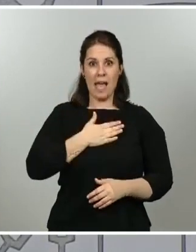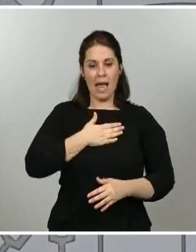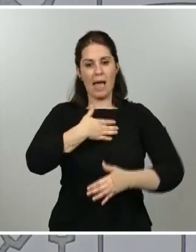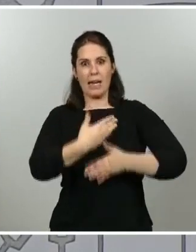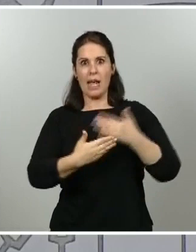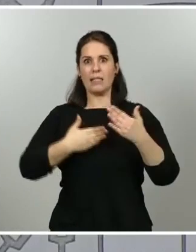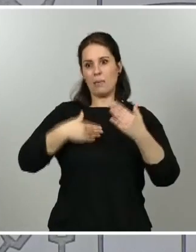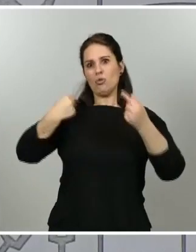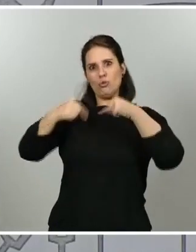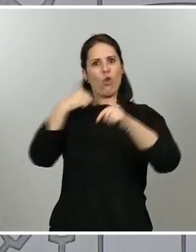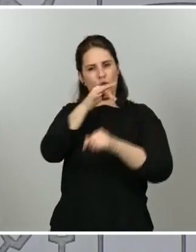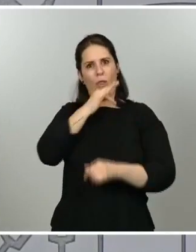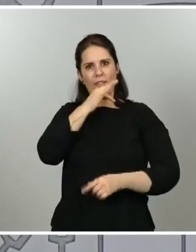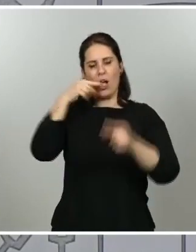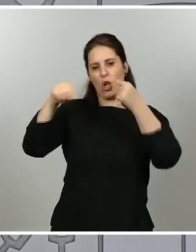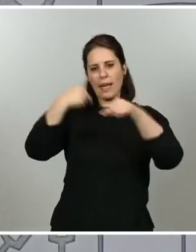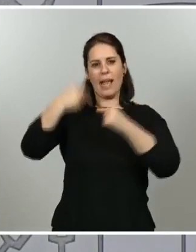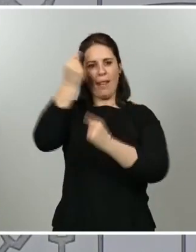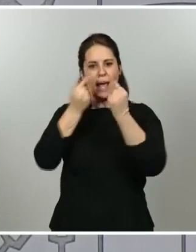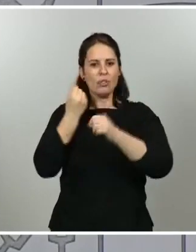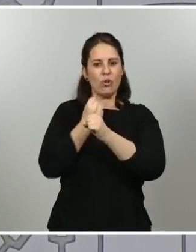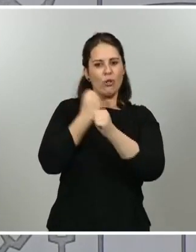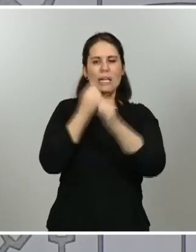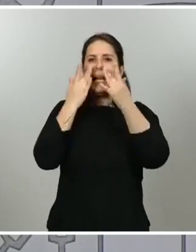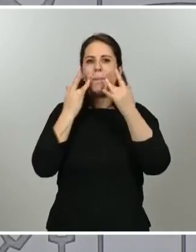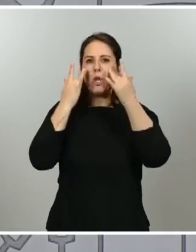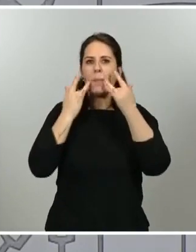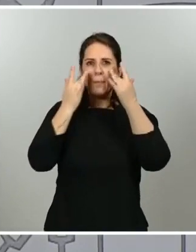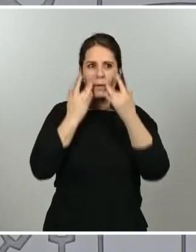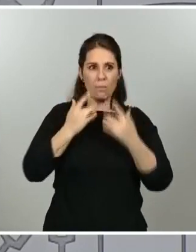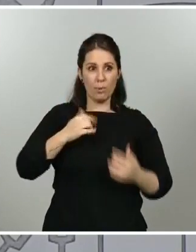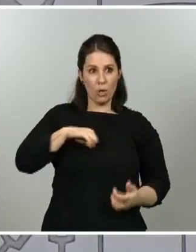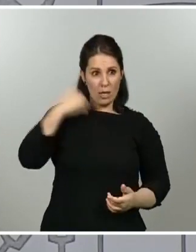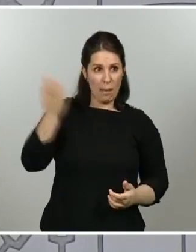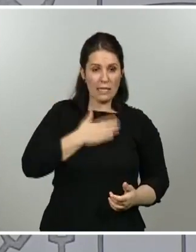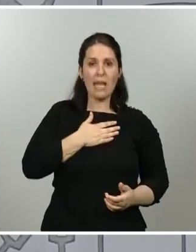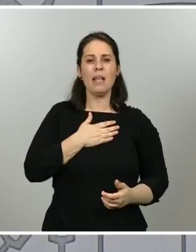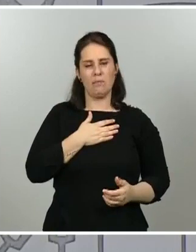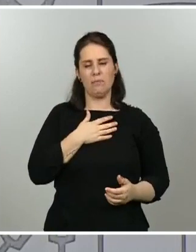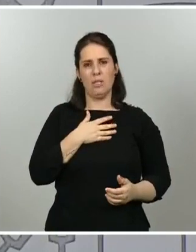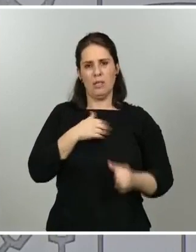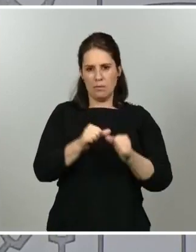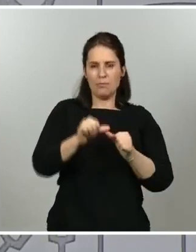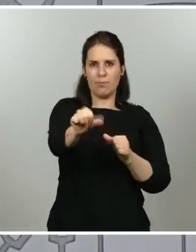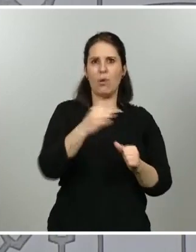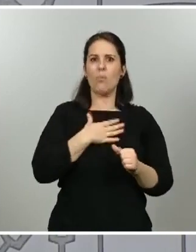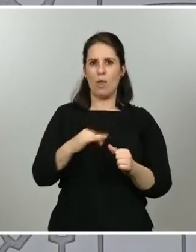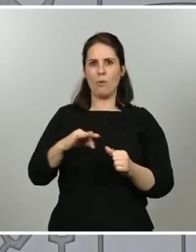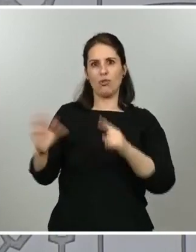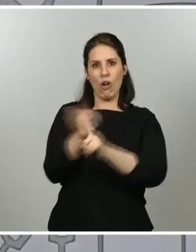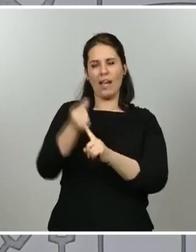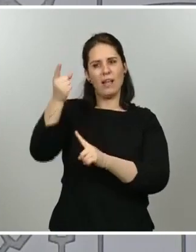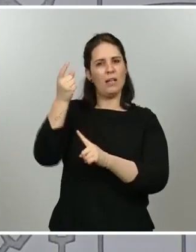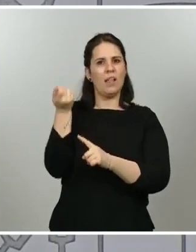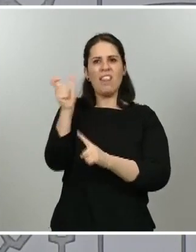lo tanto, se podrá volver a utilizar cualquiera de las series que se publiquen en la página web del Instituto de Salud Carlos